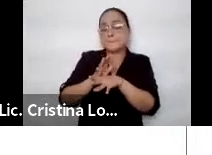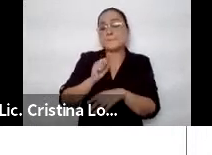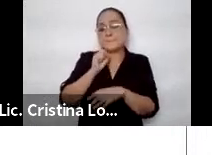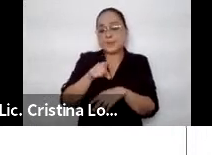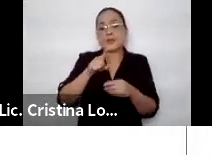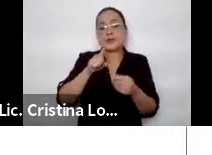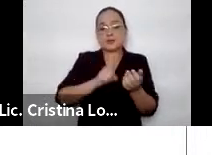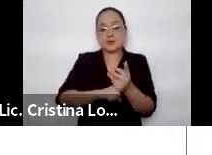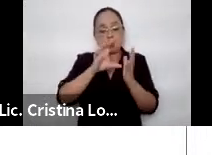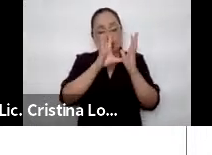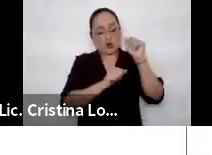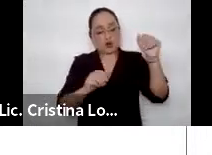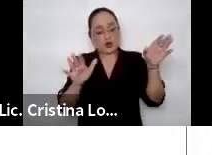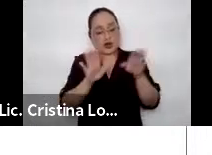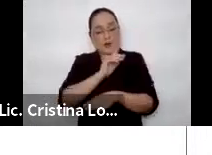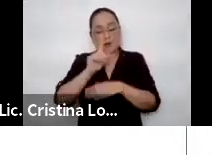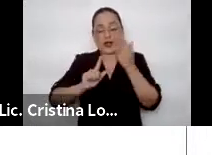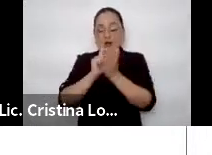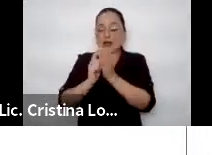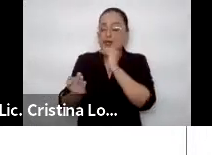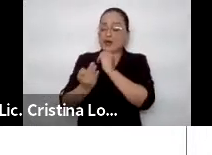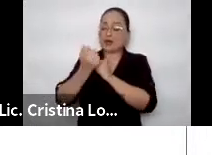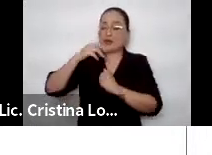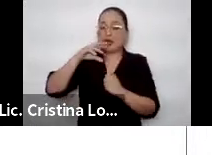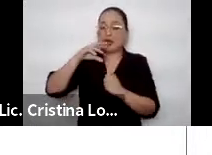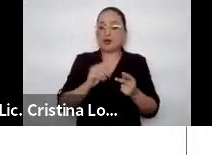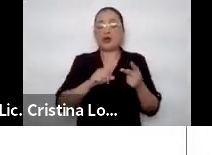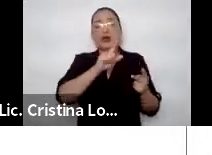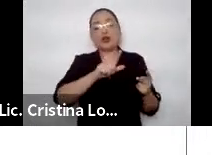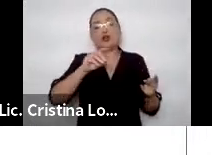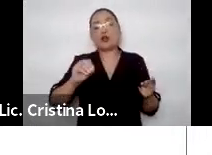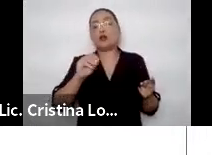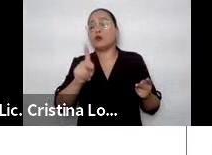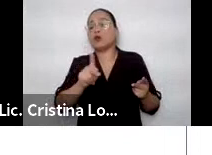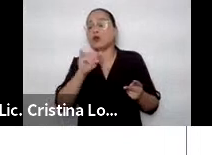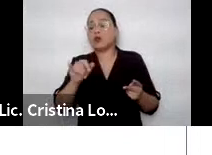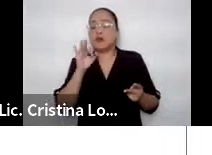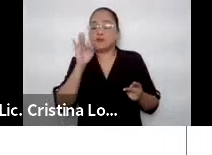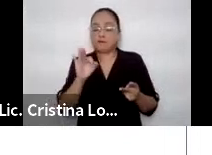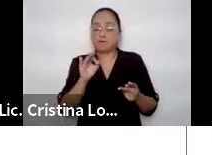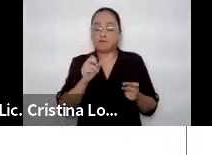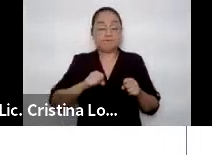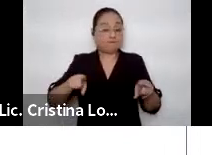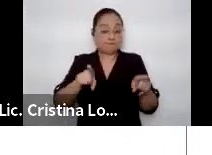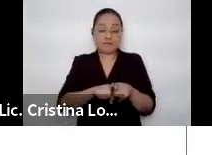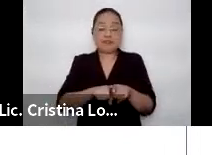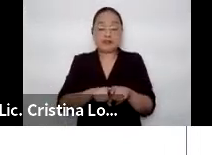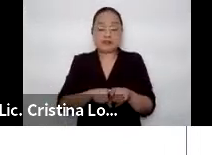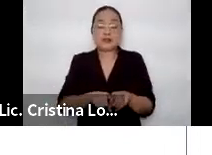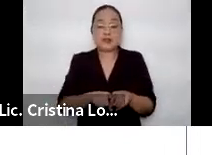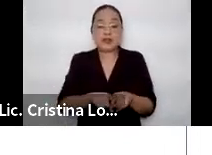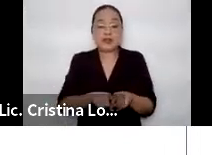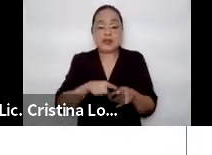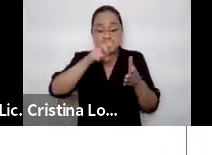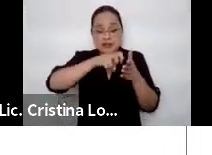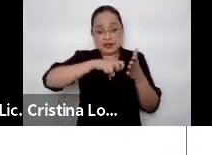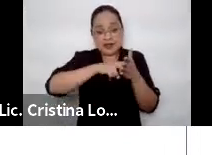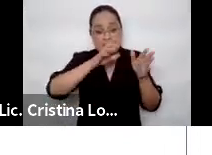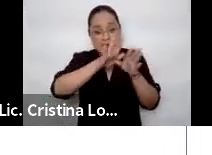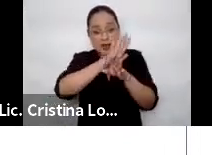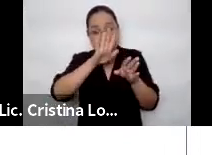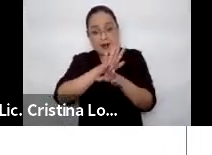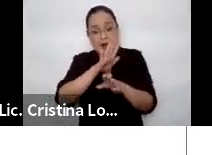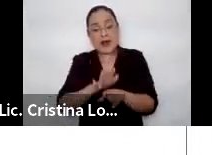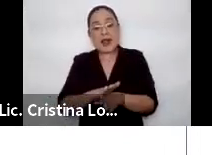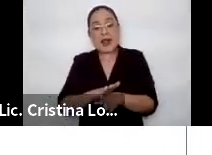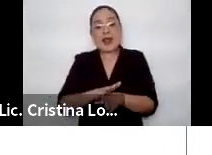nivel constitucional, ley de amparo, ley orgánica del Poder Judicial de la Federación. ¿A qué me refiero con